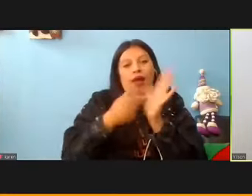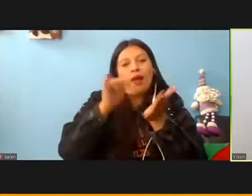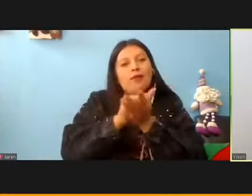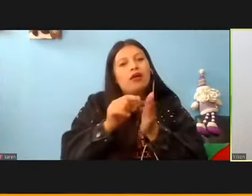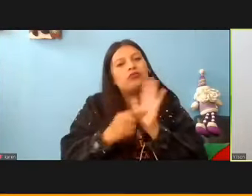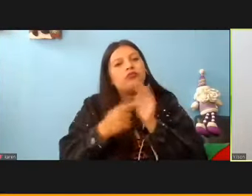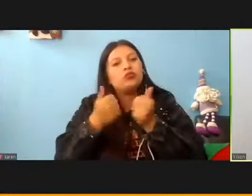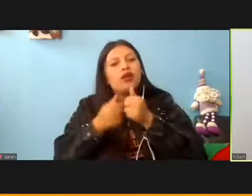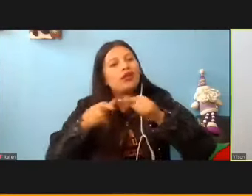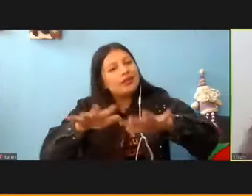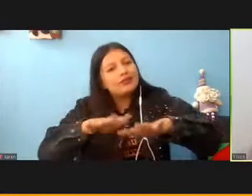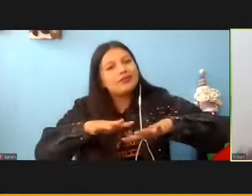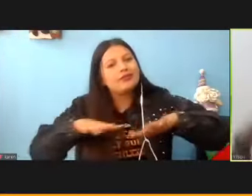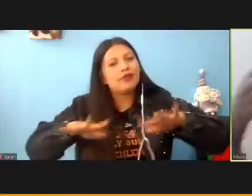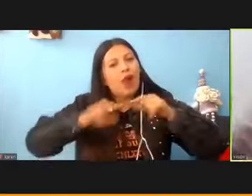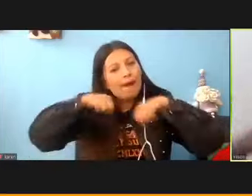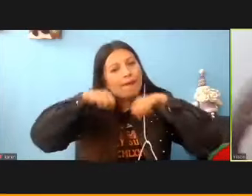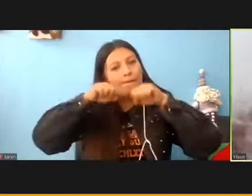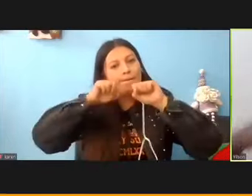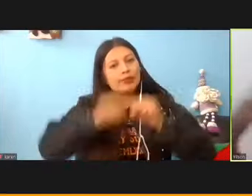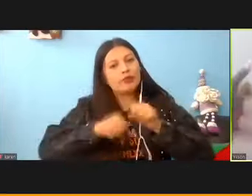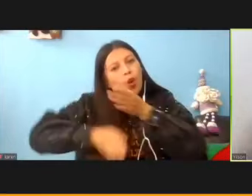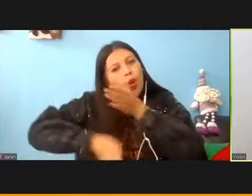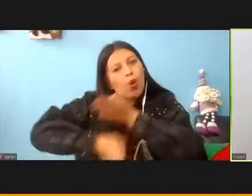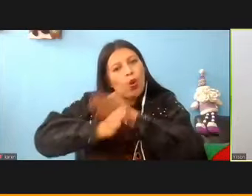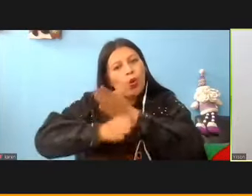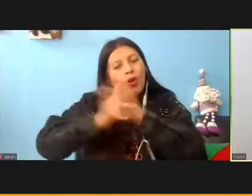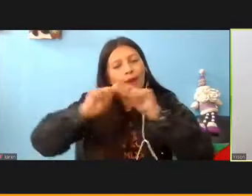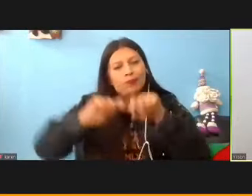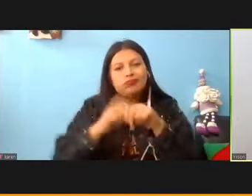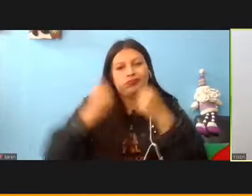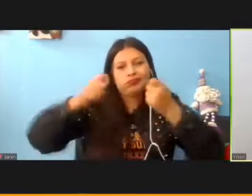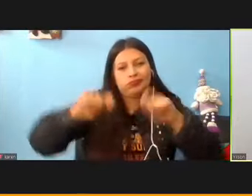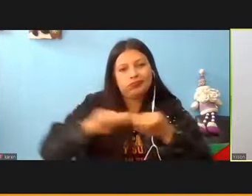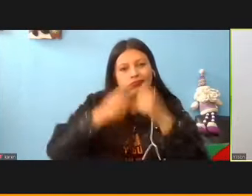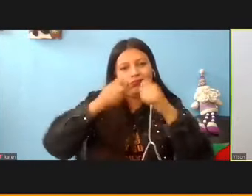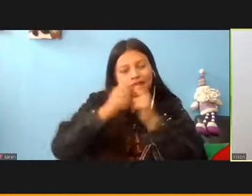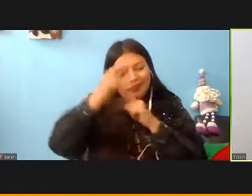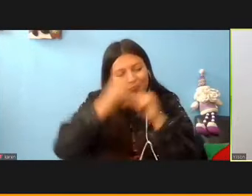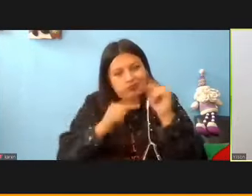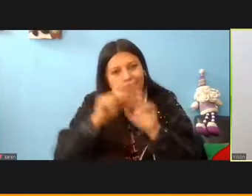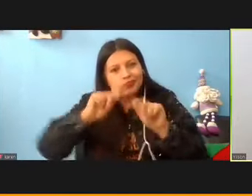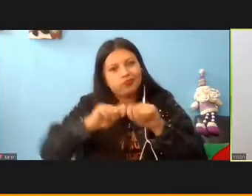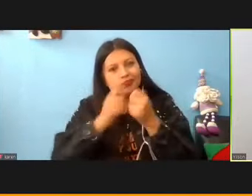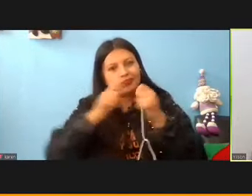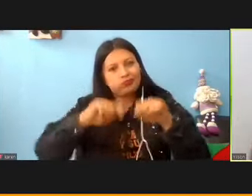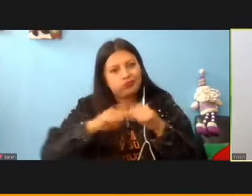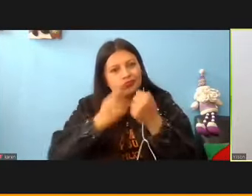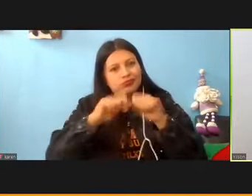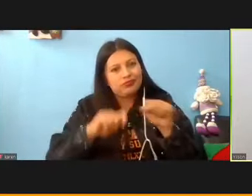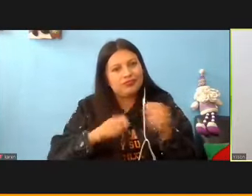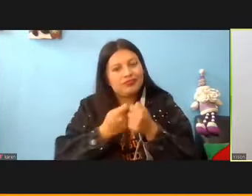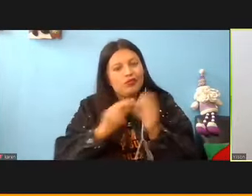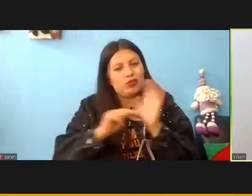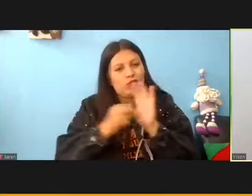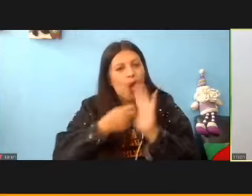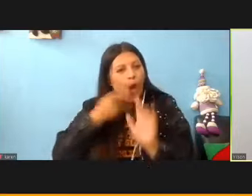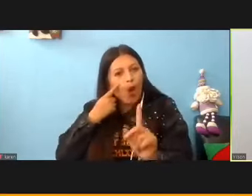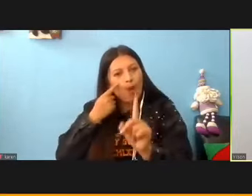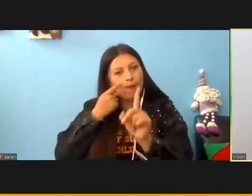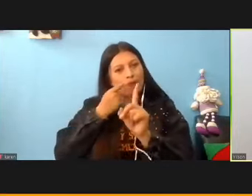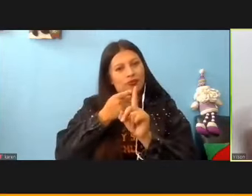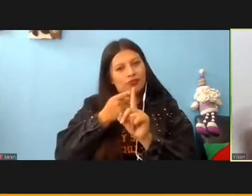escenario la posibilidad de seguir tejiendo, que es como, de alguna u otra manera, el propósito que